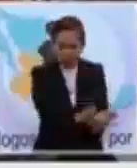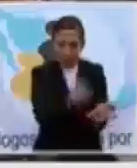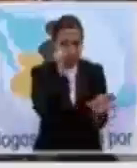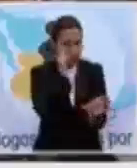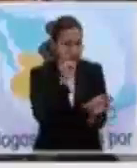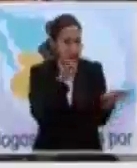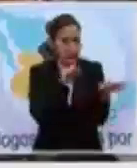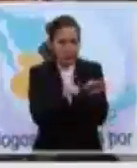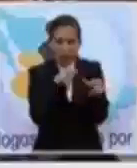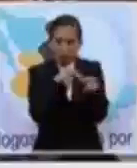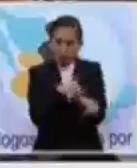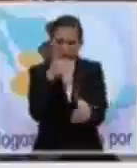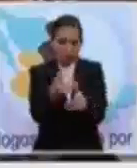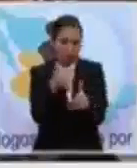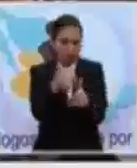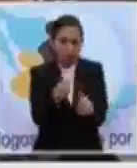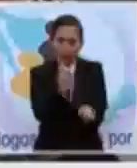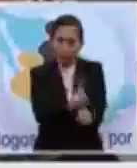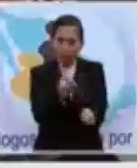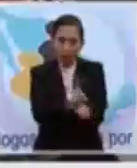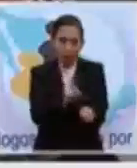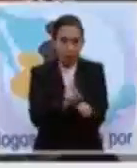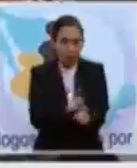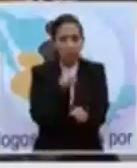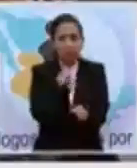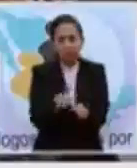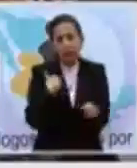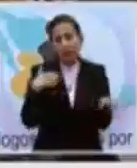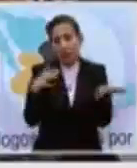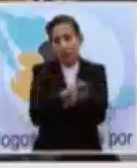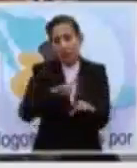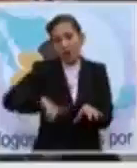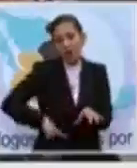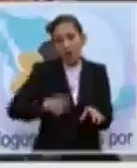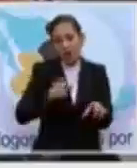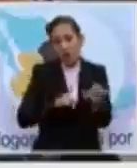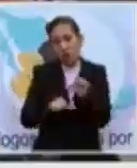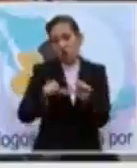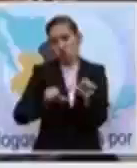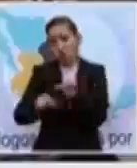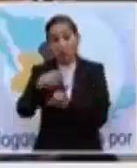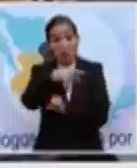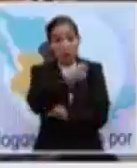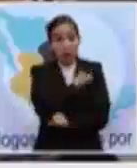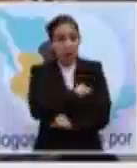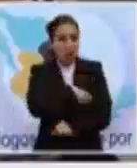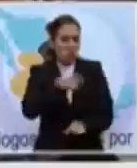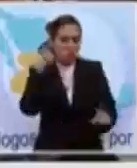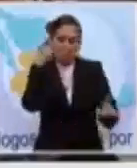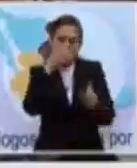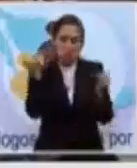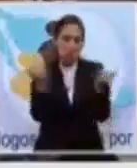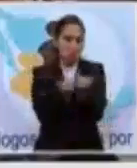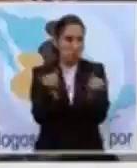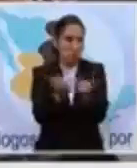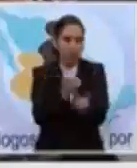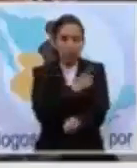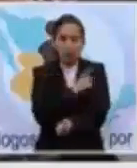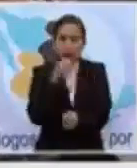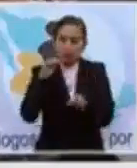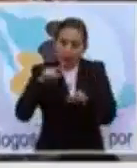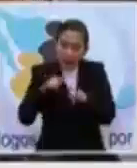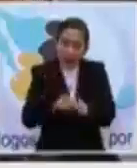trabaja siempre continuamente y que cambian los gobiernos, pero la salud y la misión es la misma y